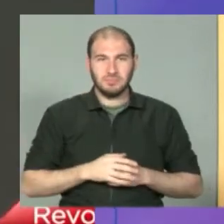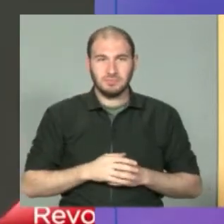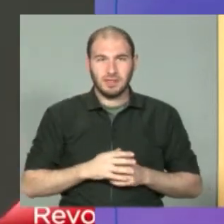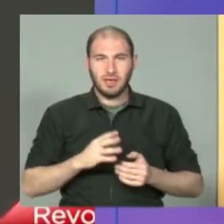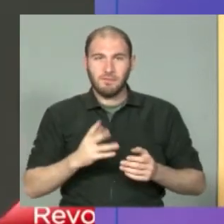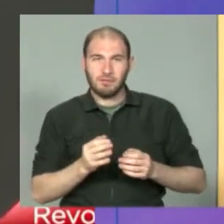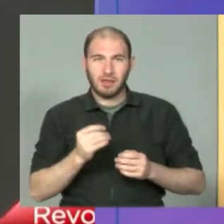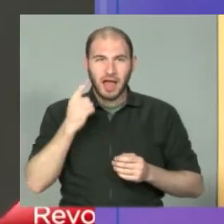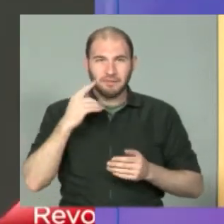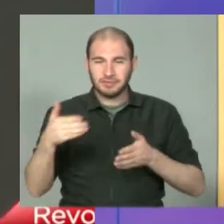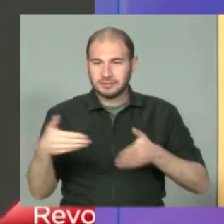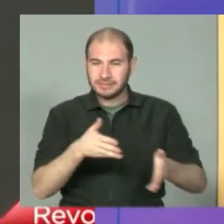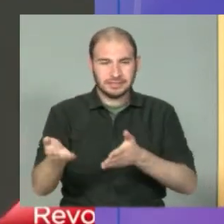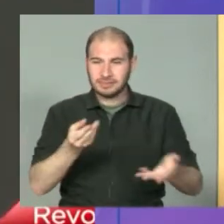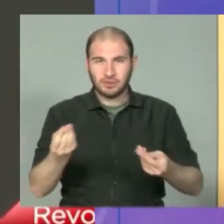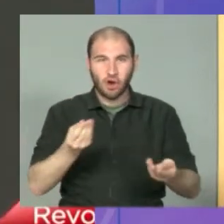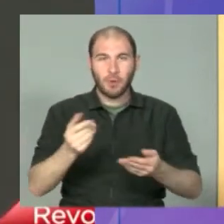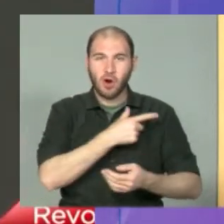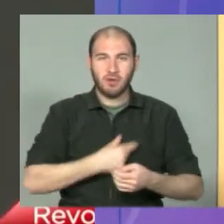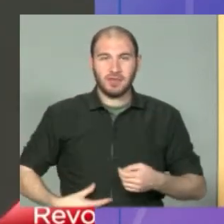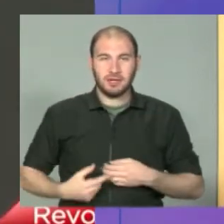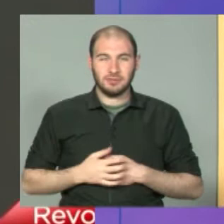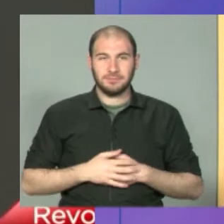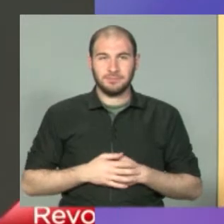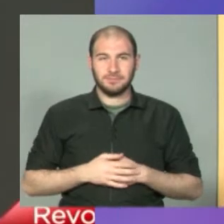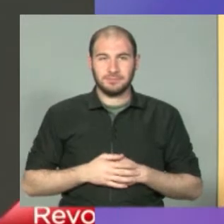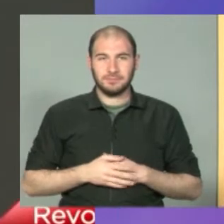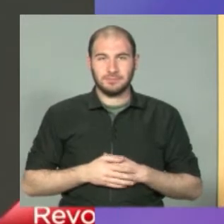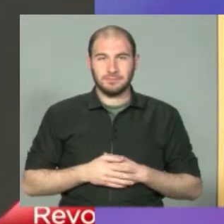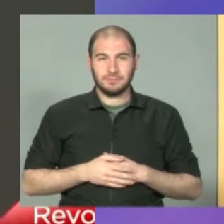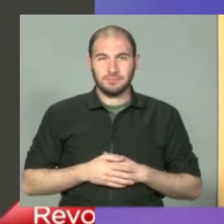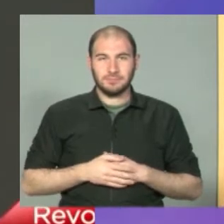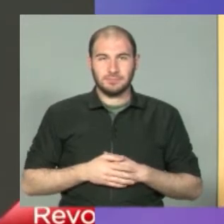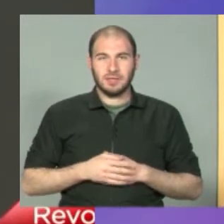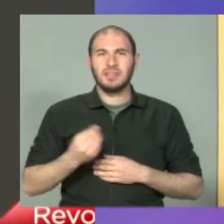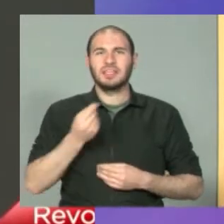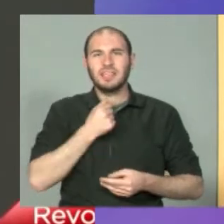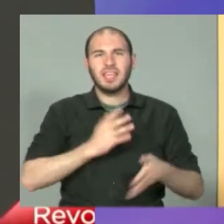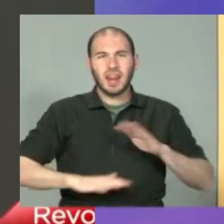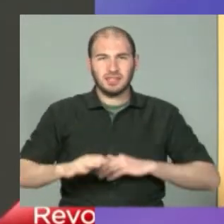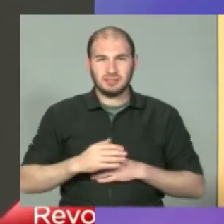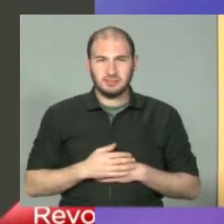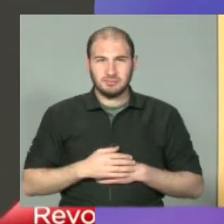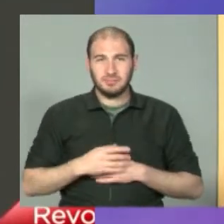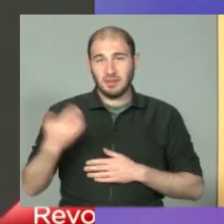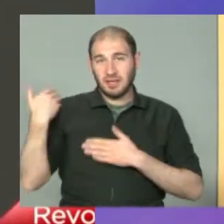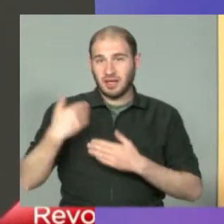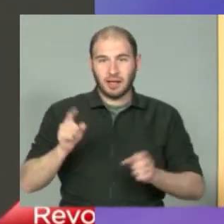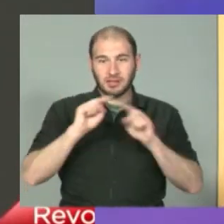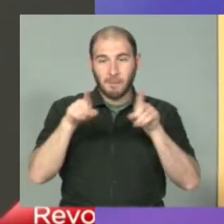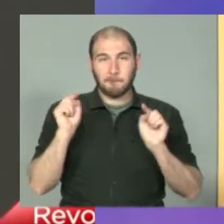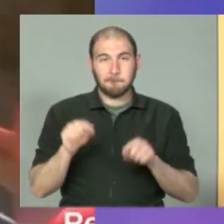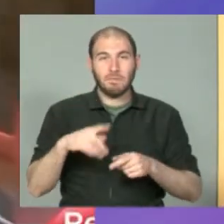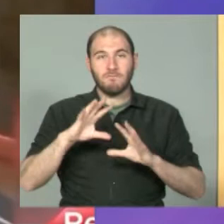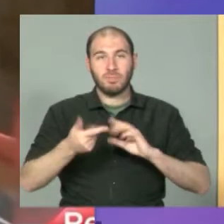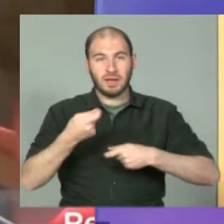de dibujar la hoja de ruta del gobierno y qué quiere hacer. Y bueno, hace rato que no sabemos qué quiere hacer con el